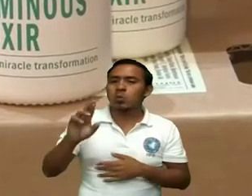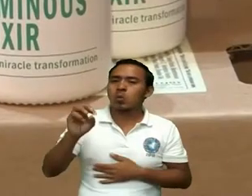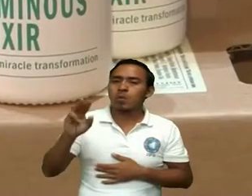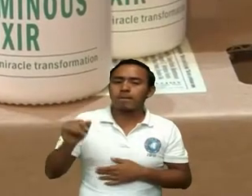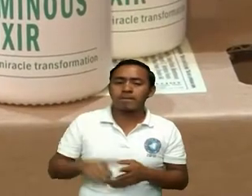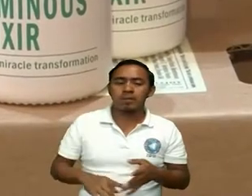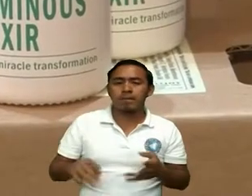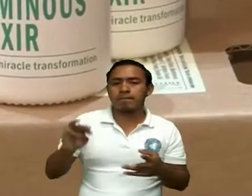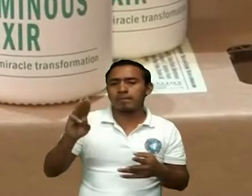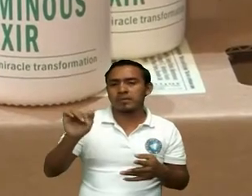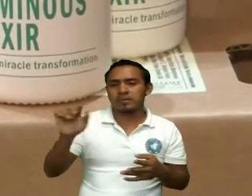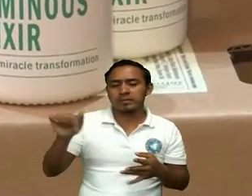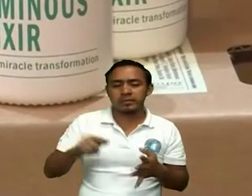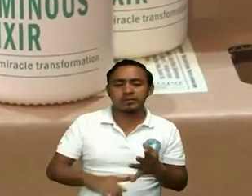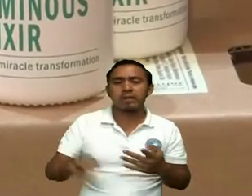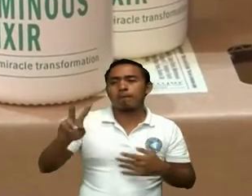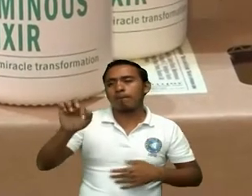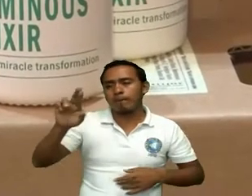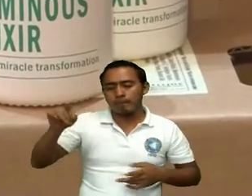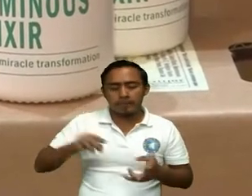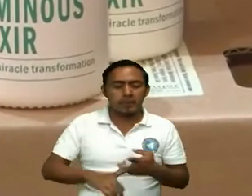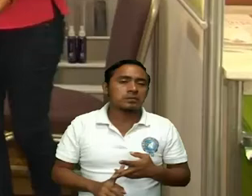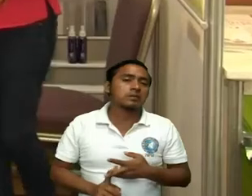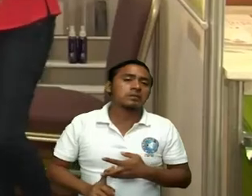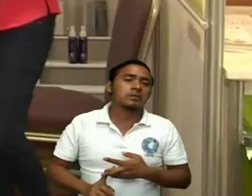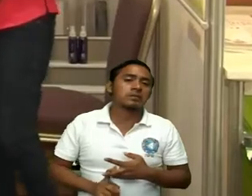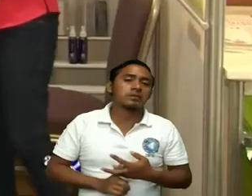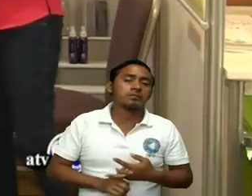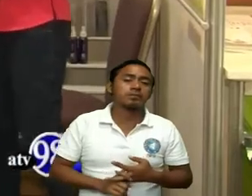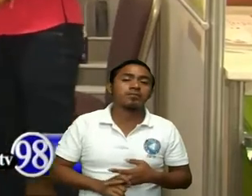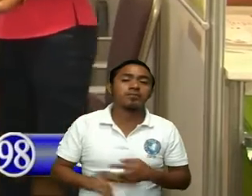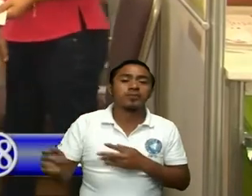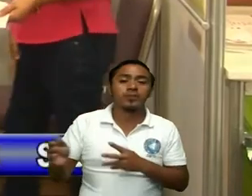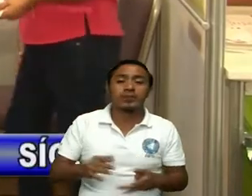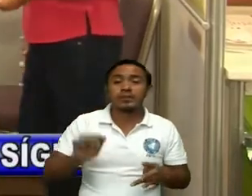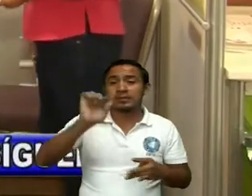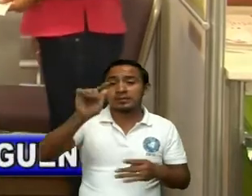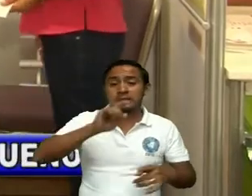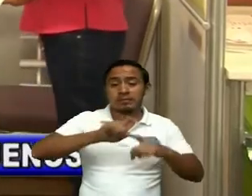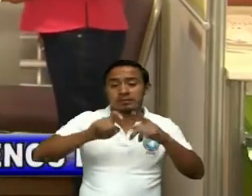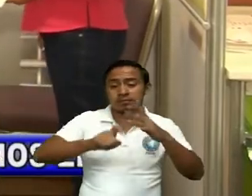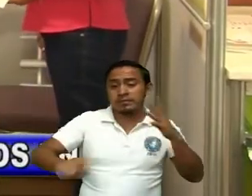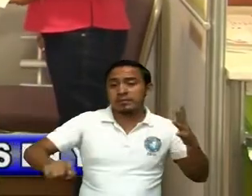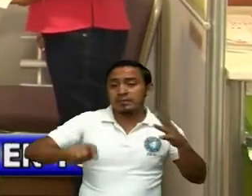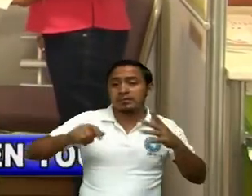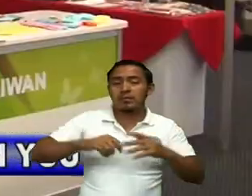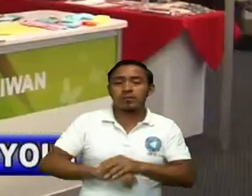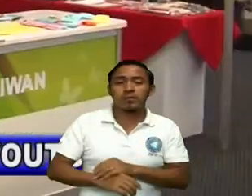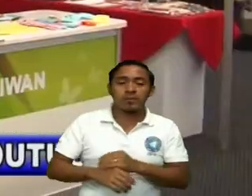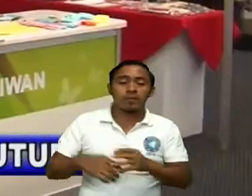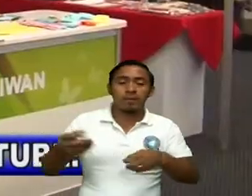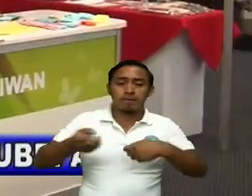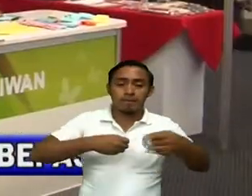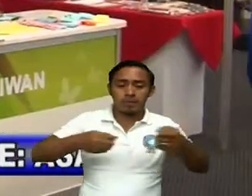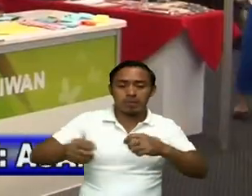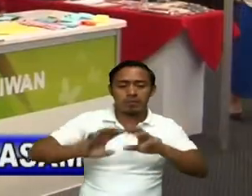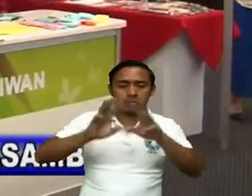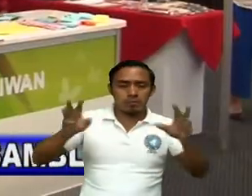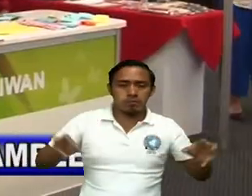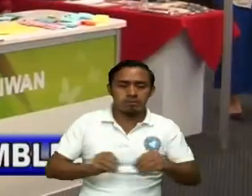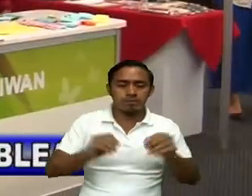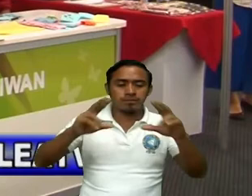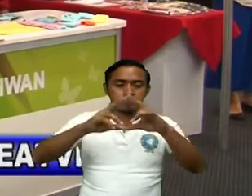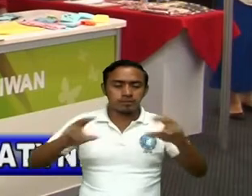de manzanilla, de berro, de peritiona de zinc. En los primeros 7 meses de este año, el volumen comercial total entre Taiwán